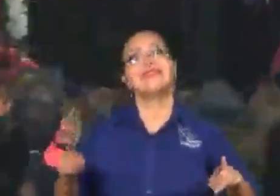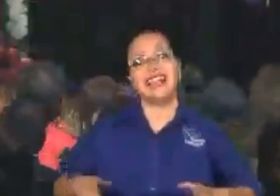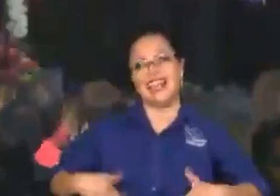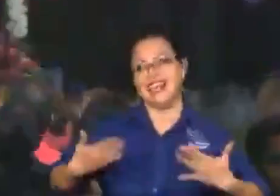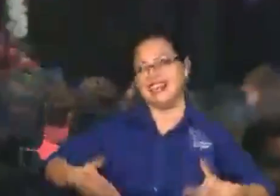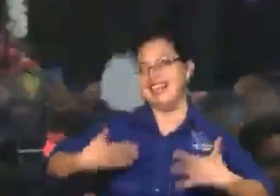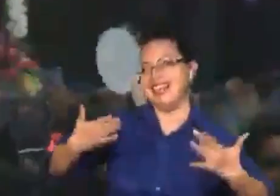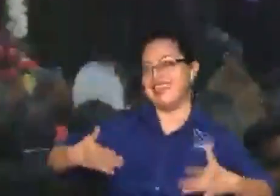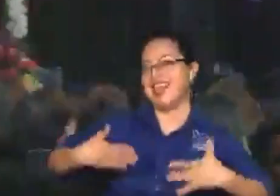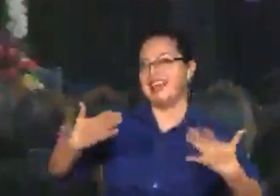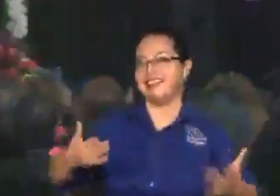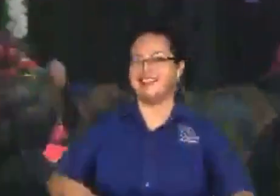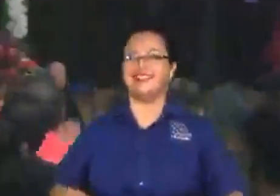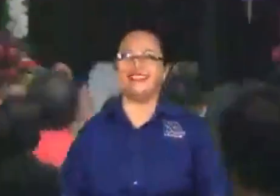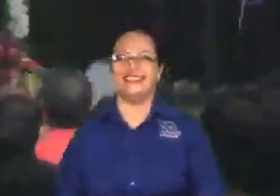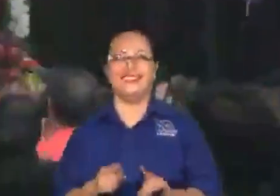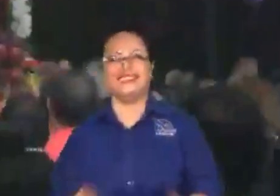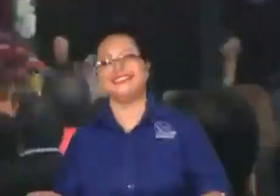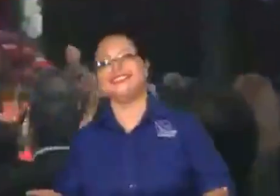Alegría.